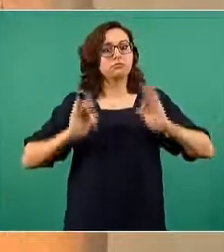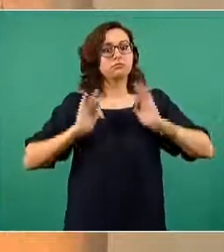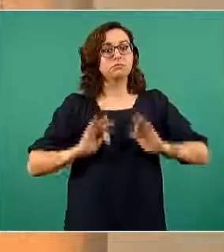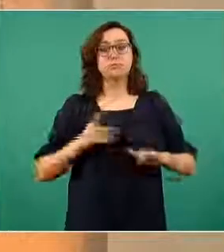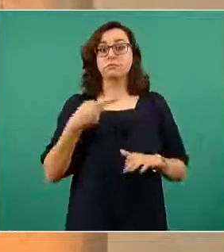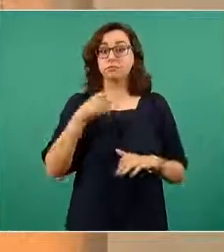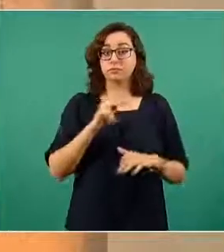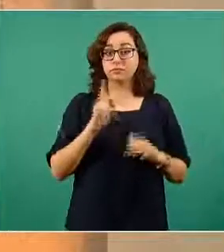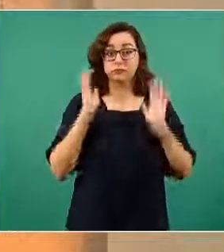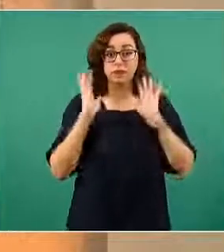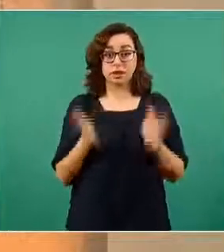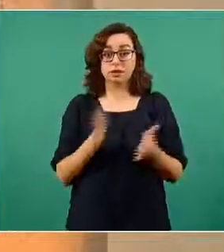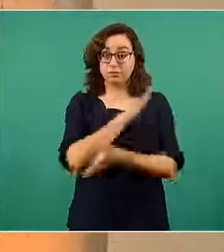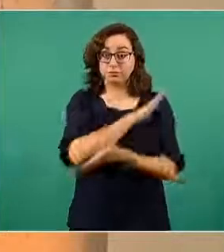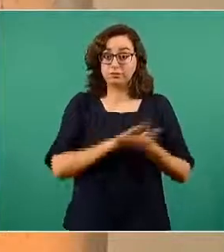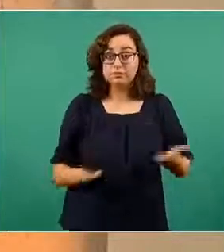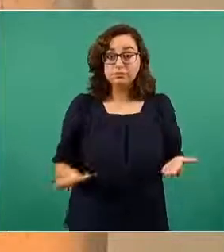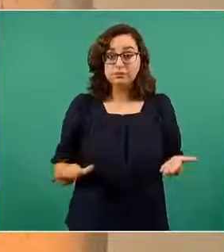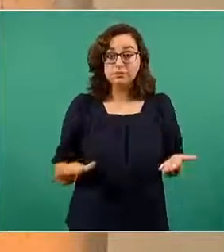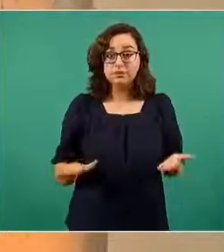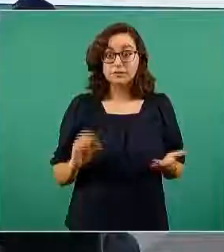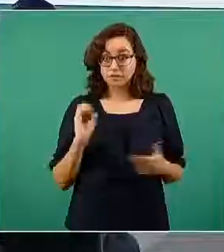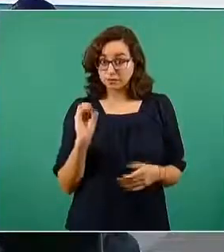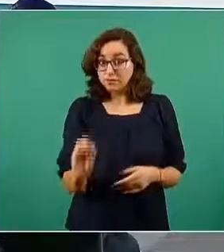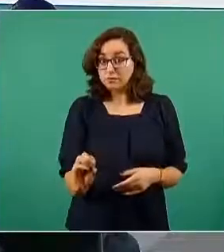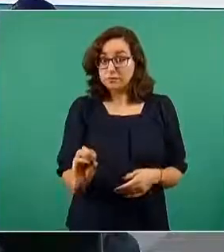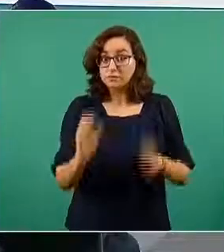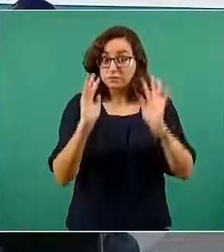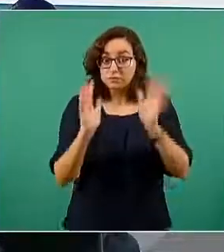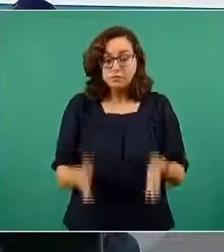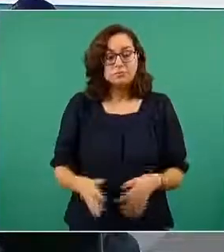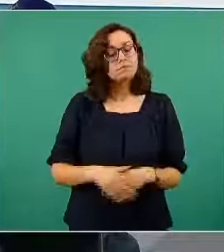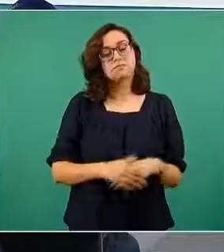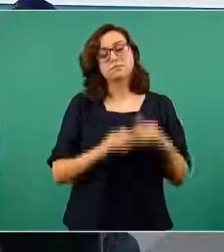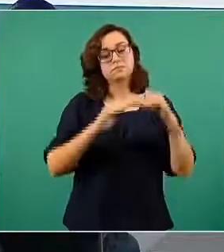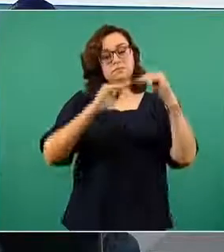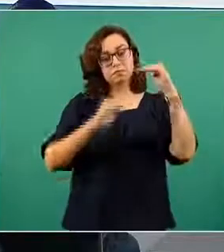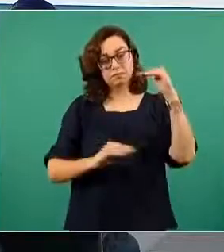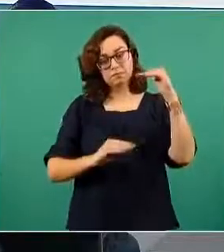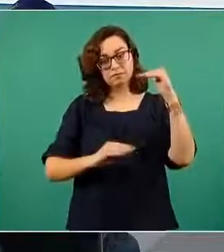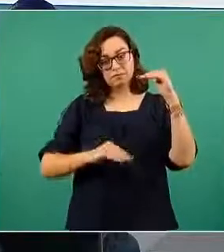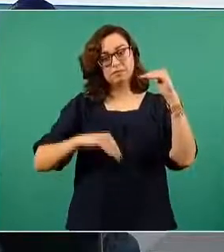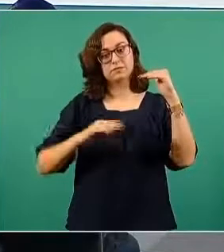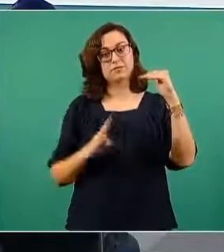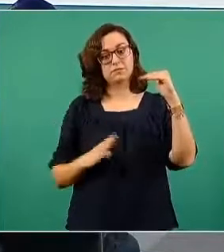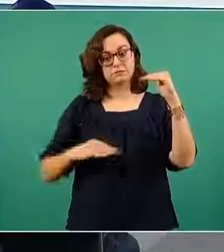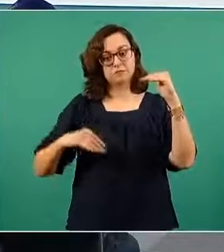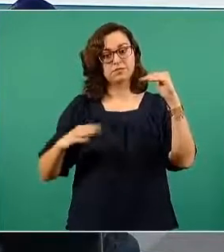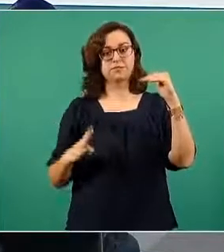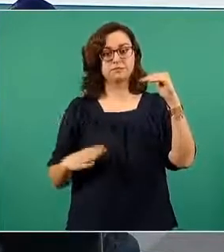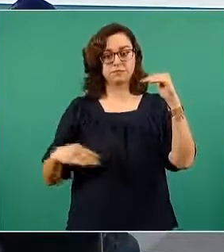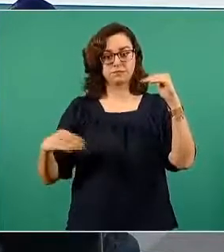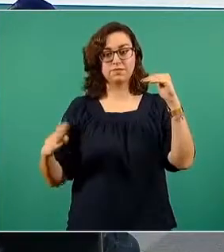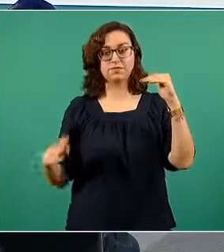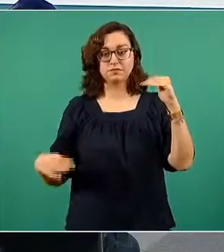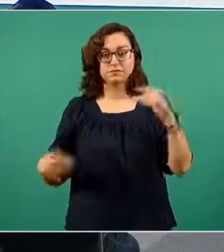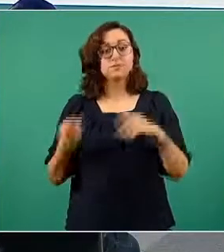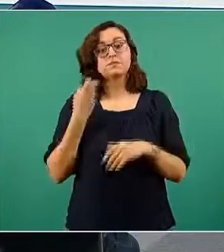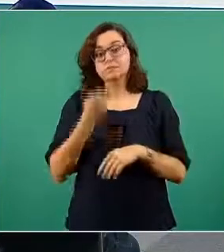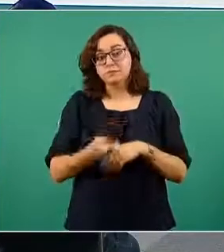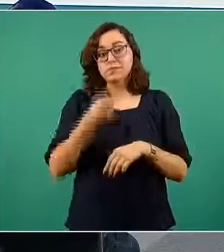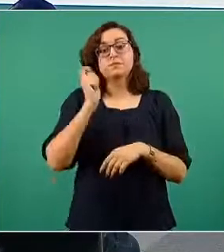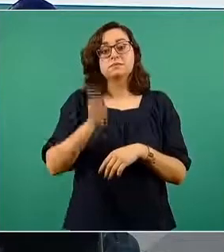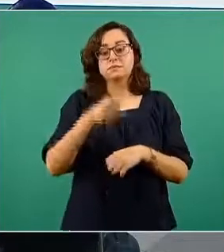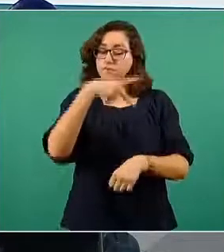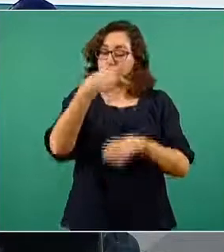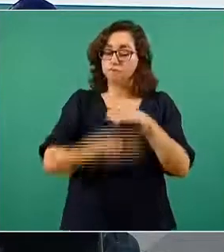una ondulación, es decir, la epidemia nunca llega a cero. La epidemia nunca llega a caso cero y por lo tanto tampoco hay riesgo cero, siempre va a haber un